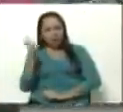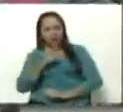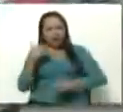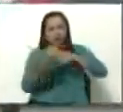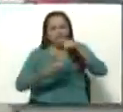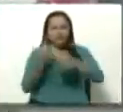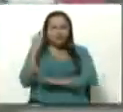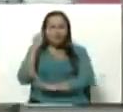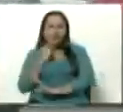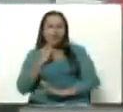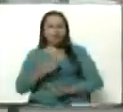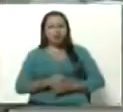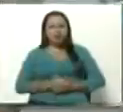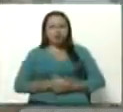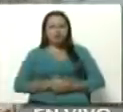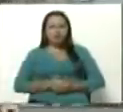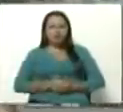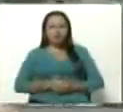Bolivariana.